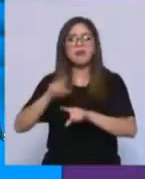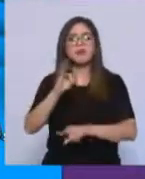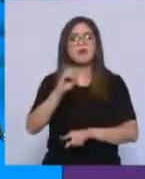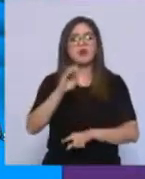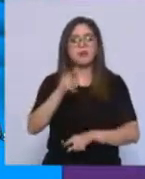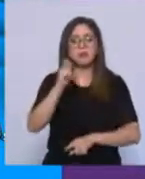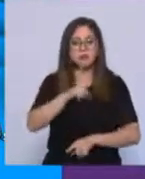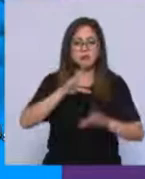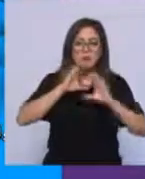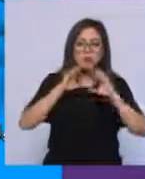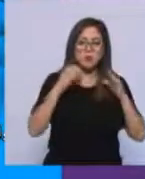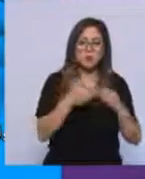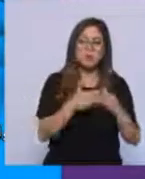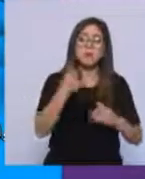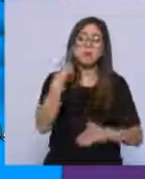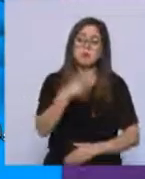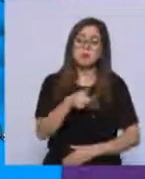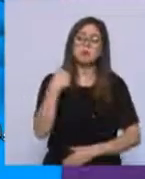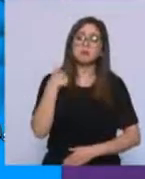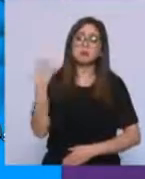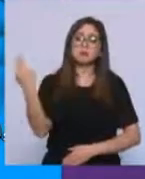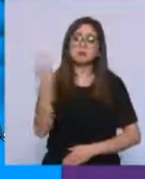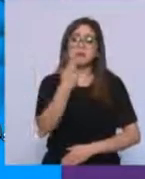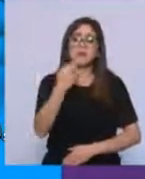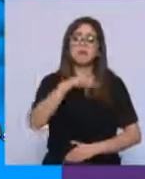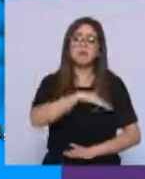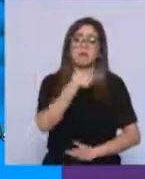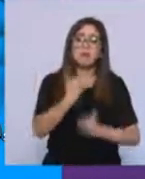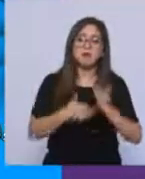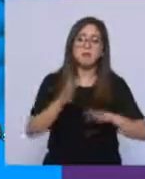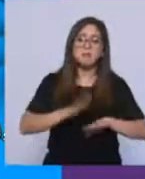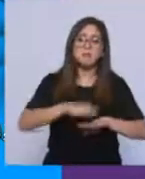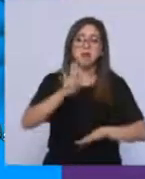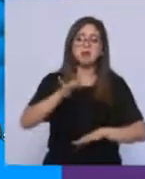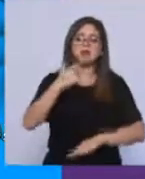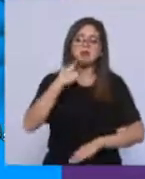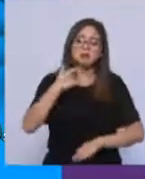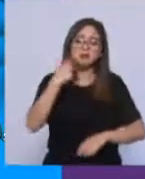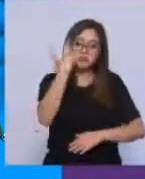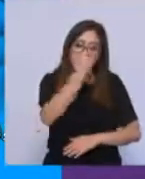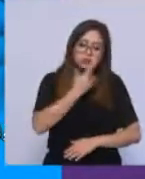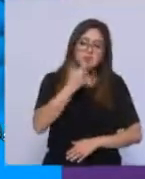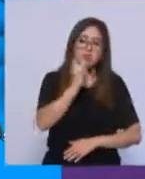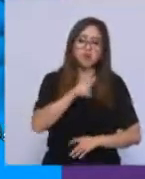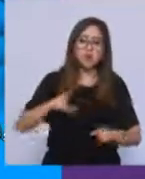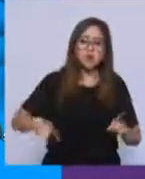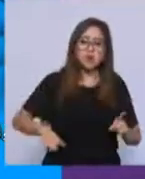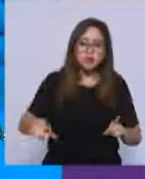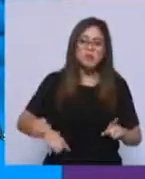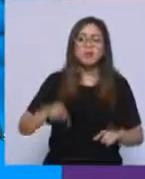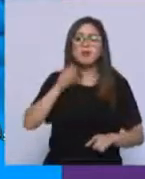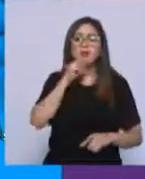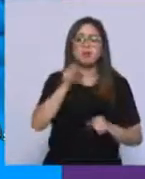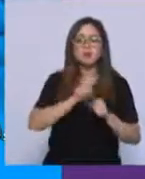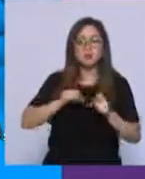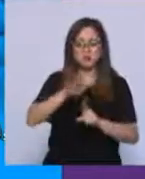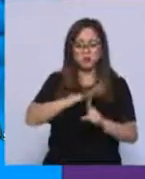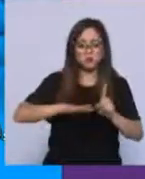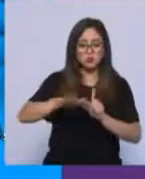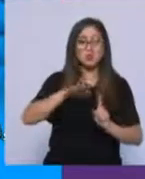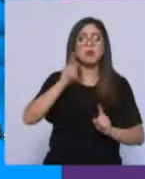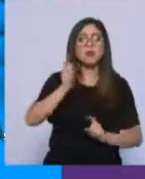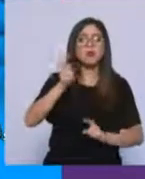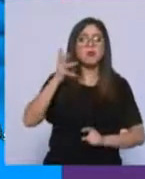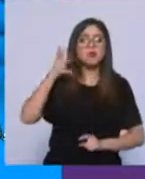nuestra comunidad. Sin embargo, creo que nos falta trabajar muchísimo más a nivel gobierno y a nivel sociedad para que el